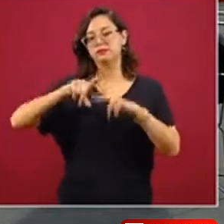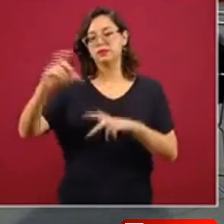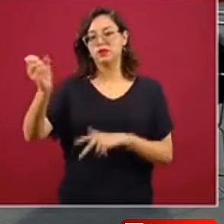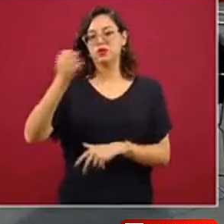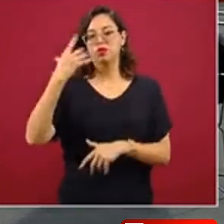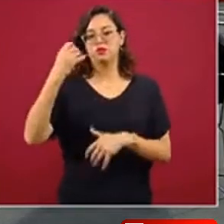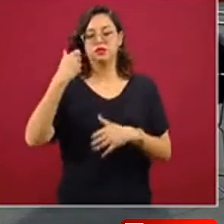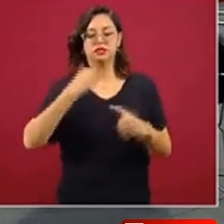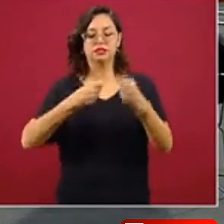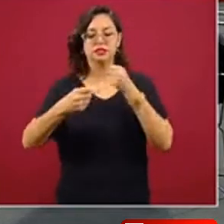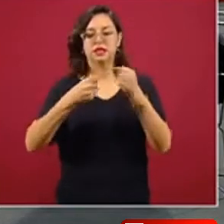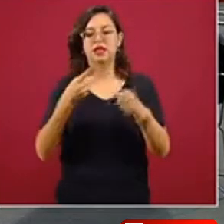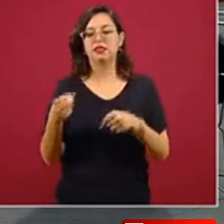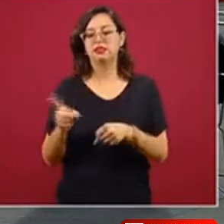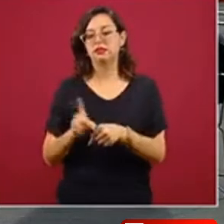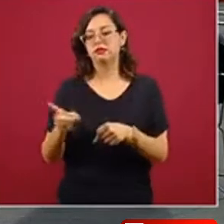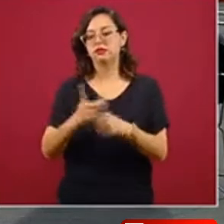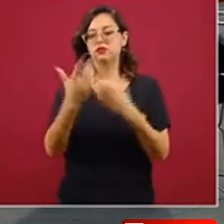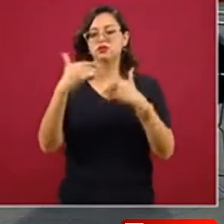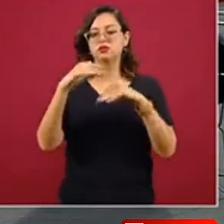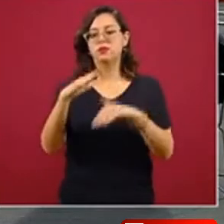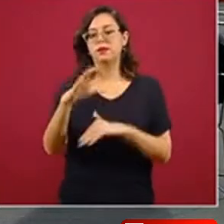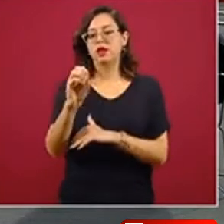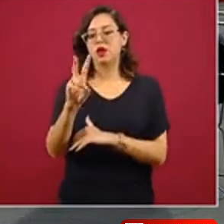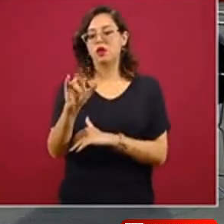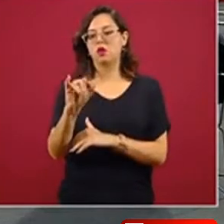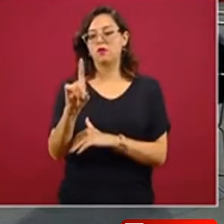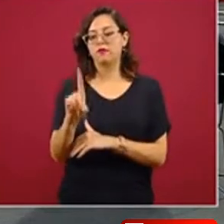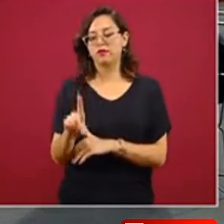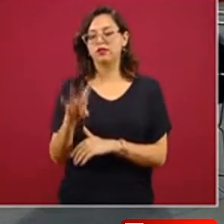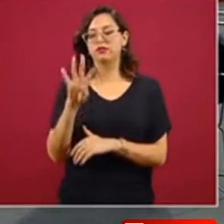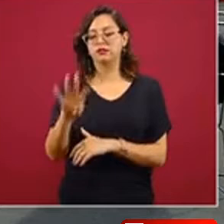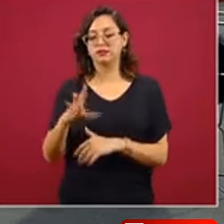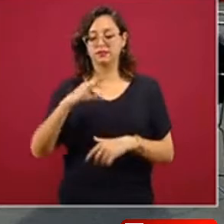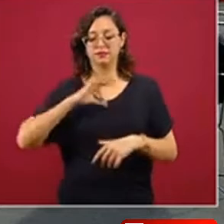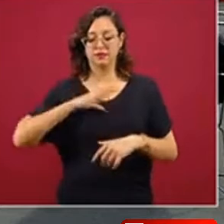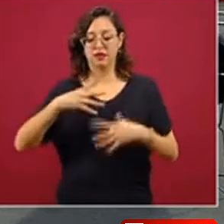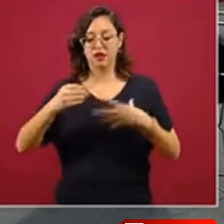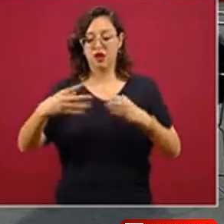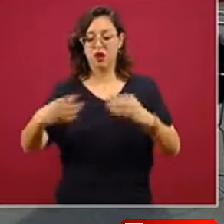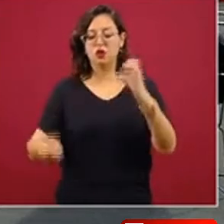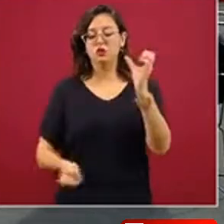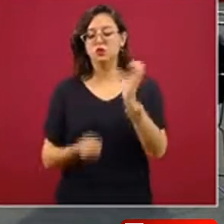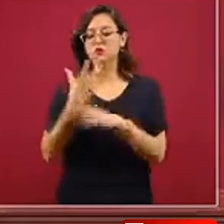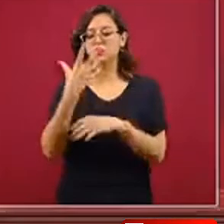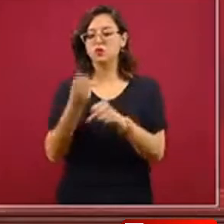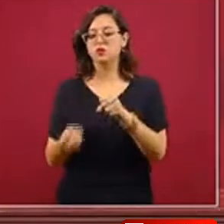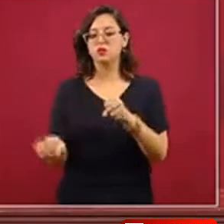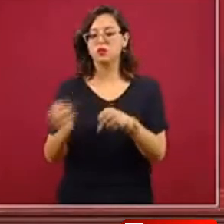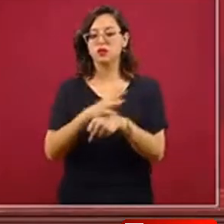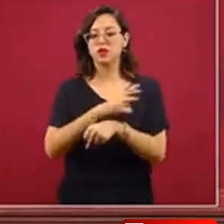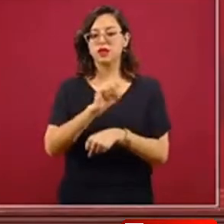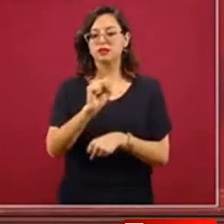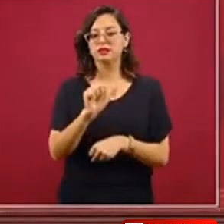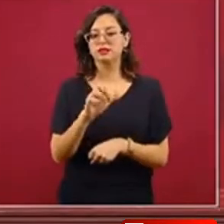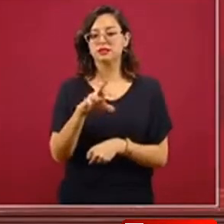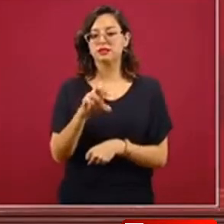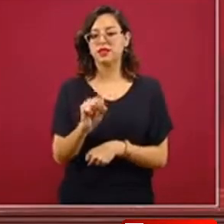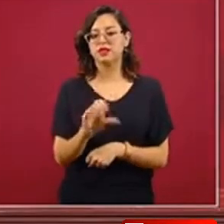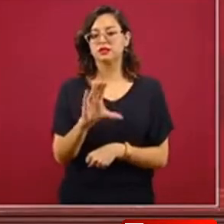prensa diaria sobre COVID-19, la pandemia causada por el nuevo coronavirus